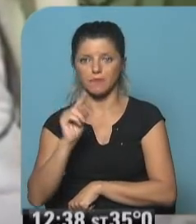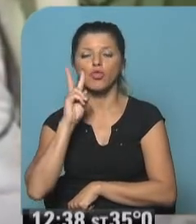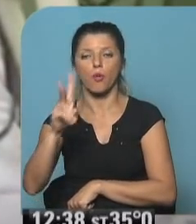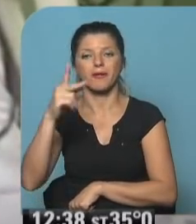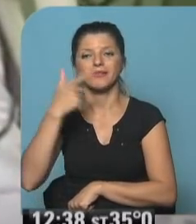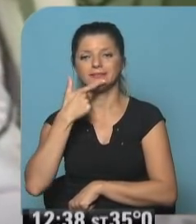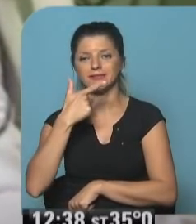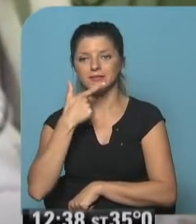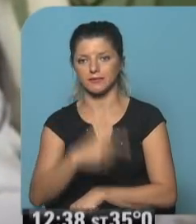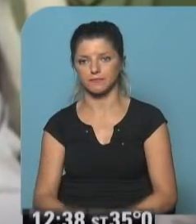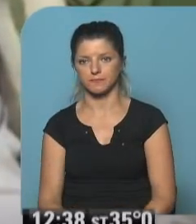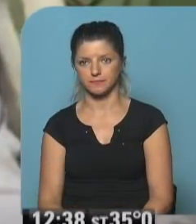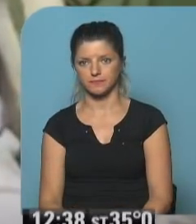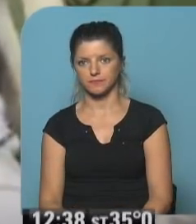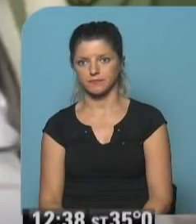2017.